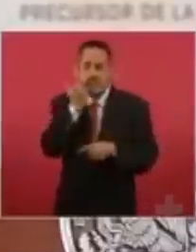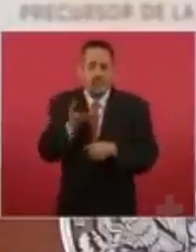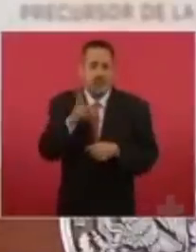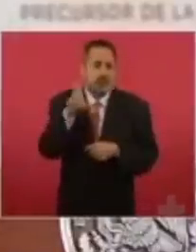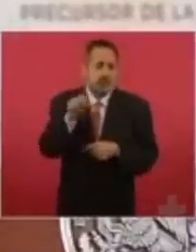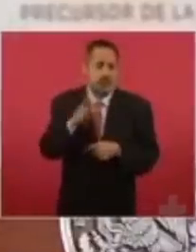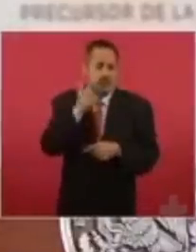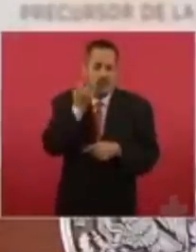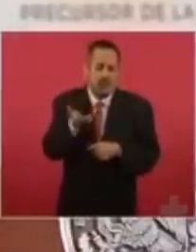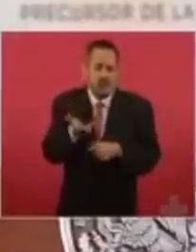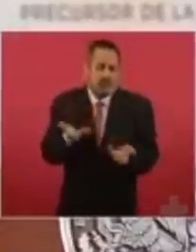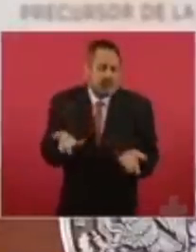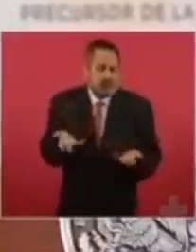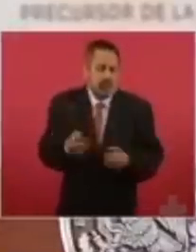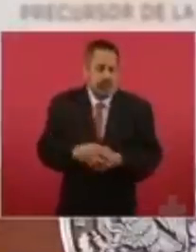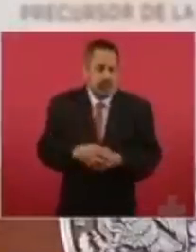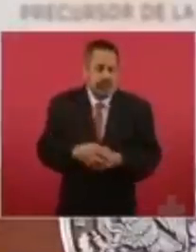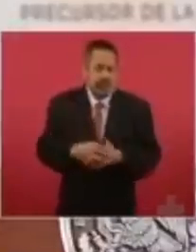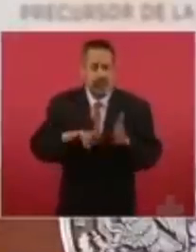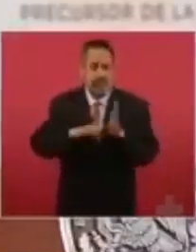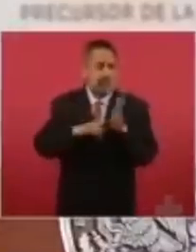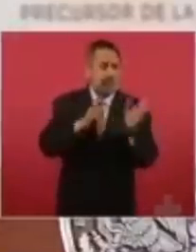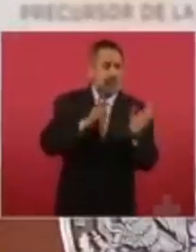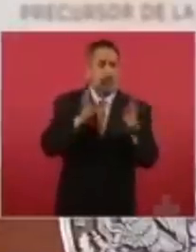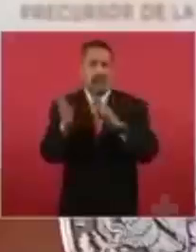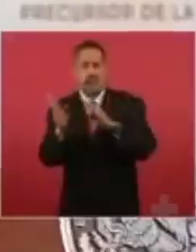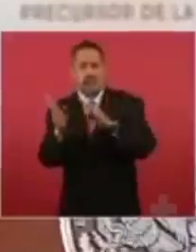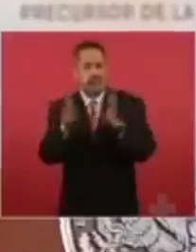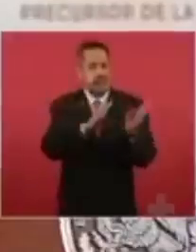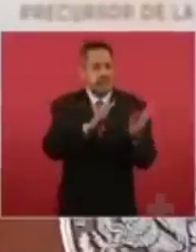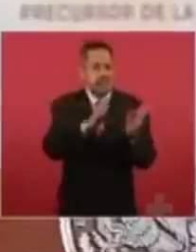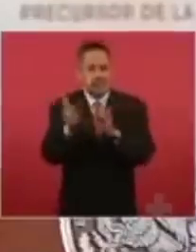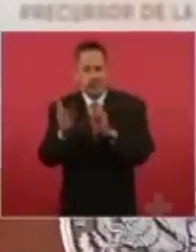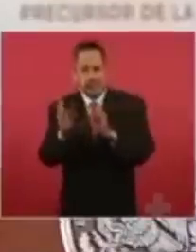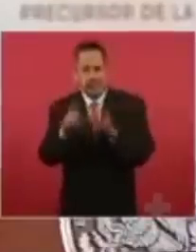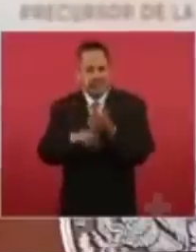que haya ese cambio de horario.